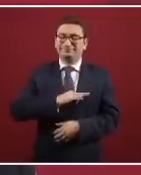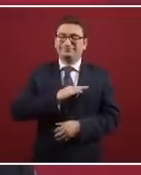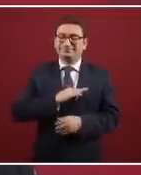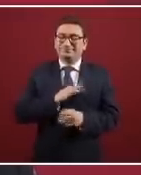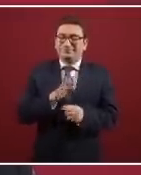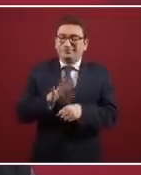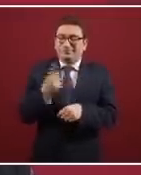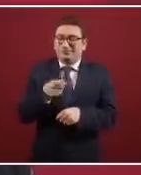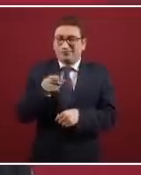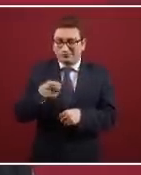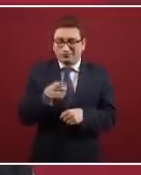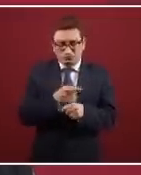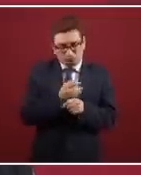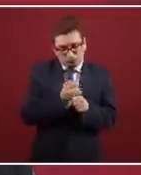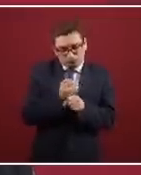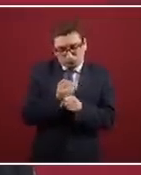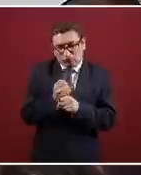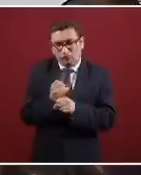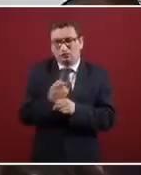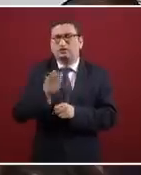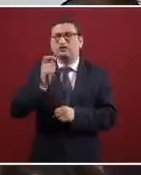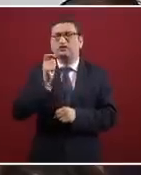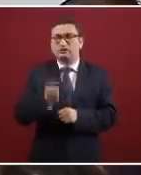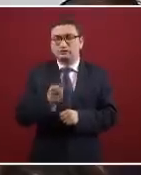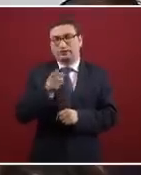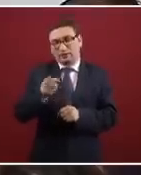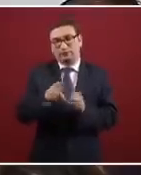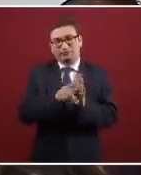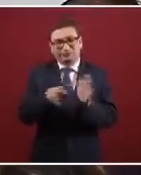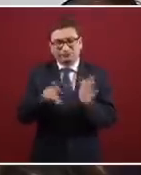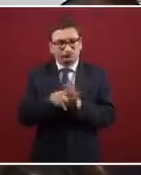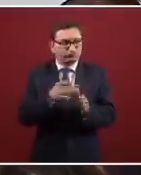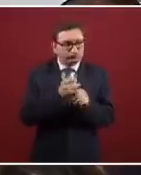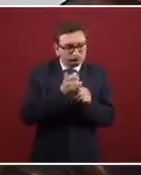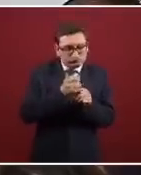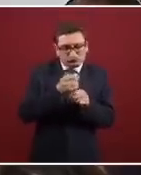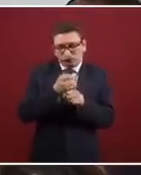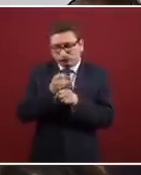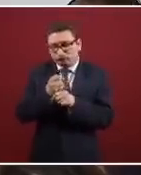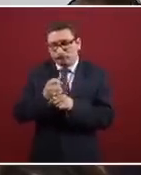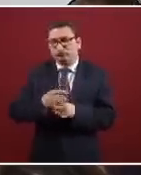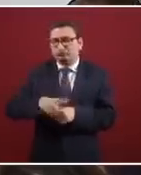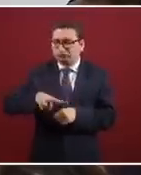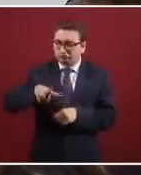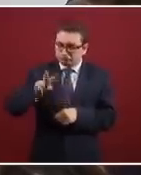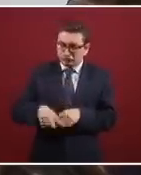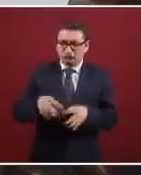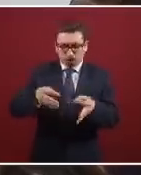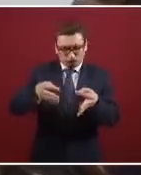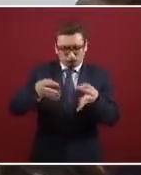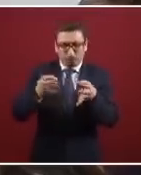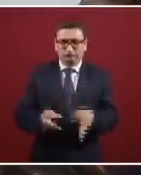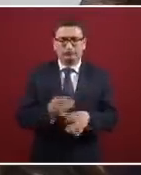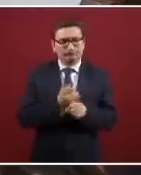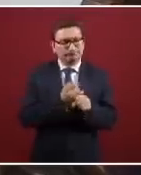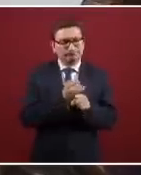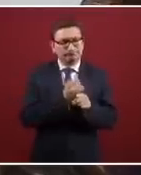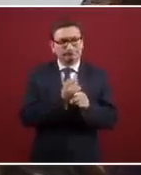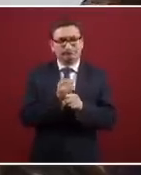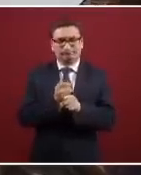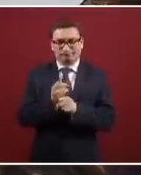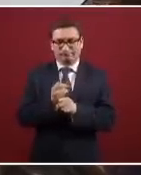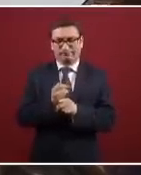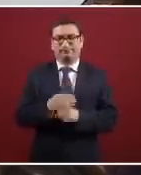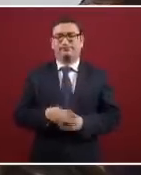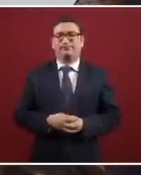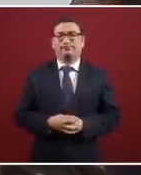que ese es el periodismo verdadero, auténtico, el periodismo de investigación,